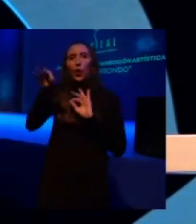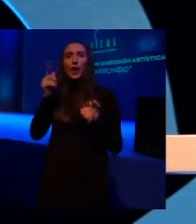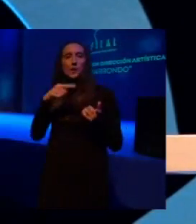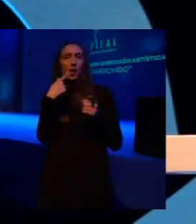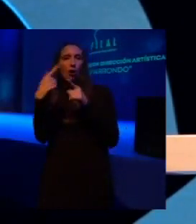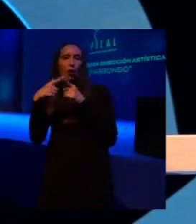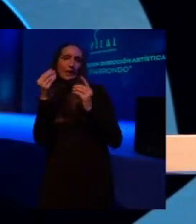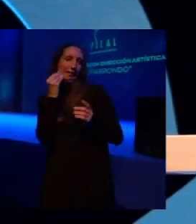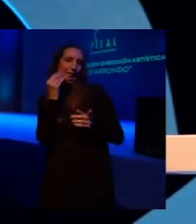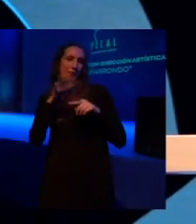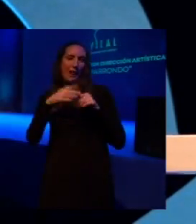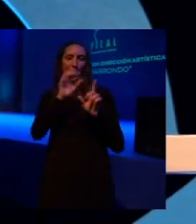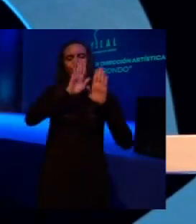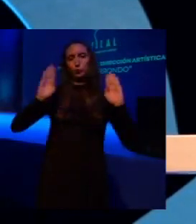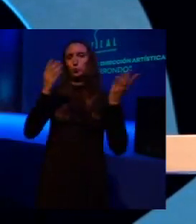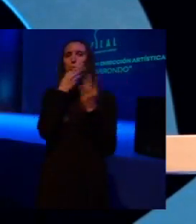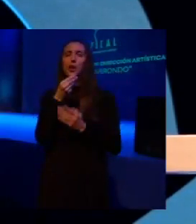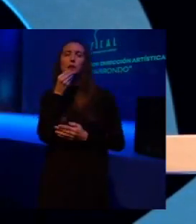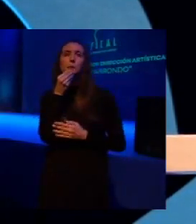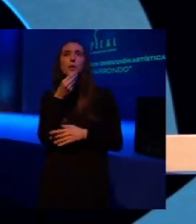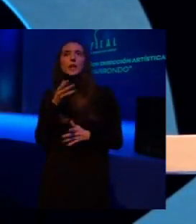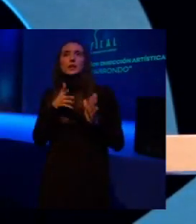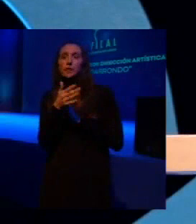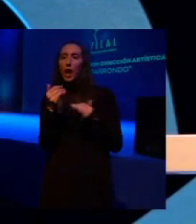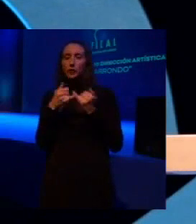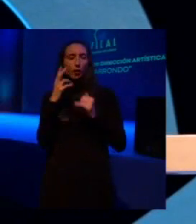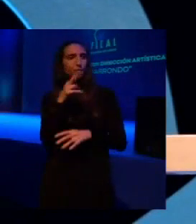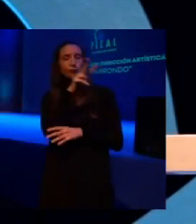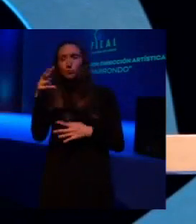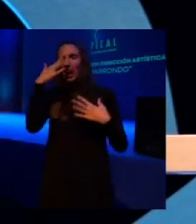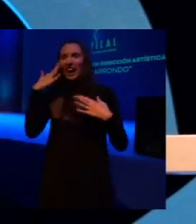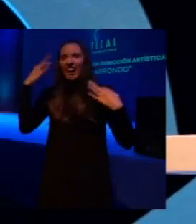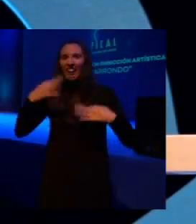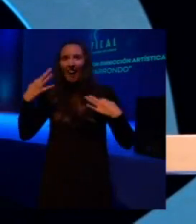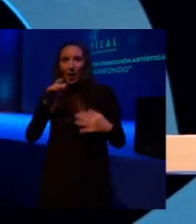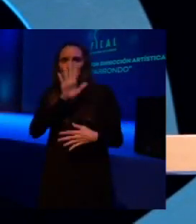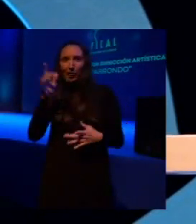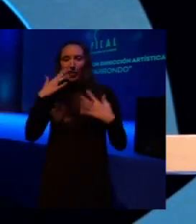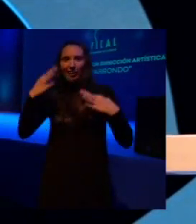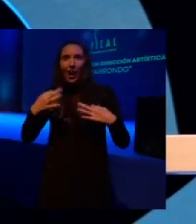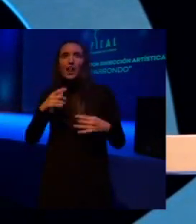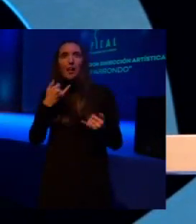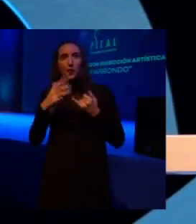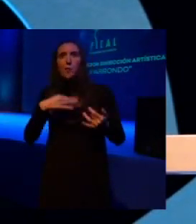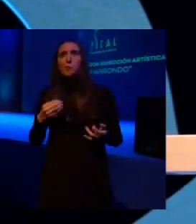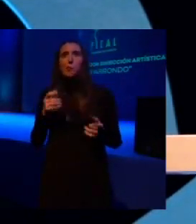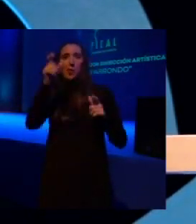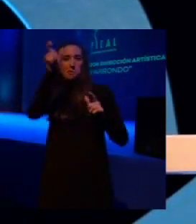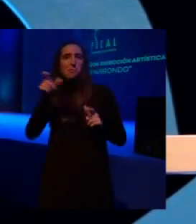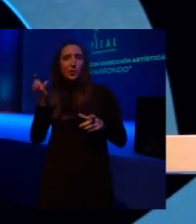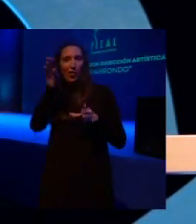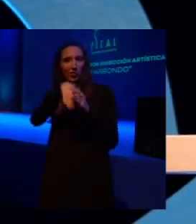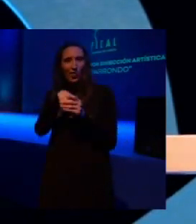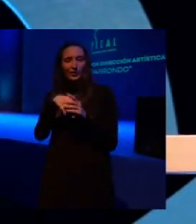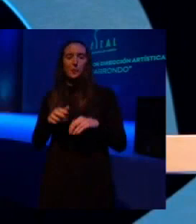de atrecho más expresivos que no solo hacen creíbles las historias, sino que a veces se convierten en personajes de estas